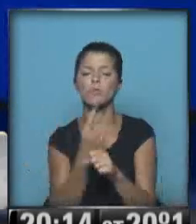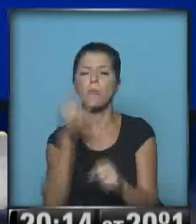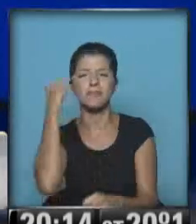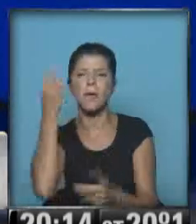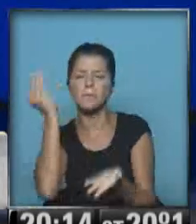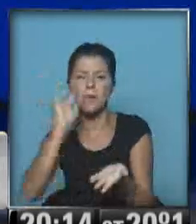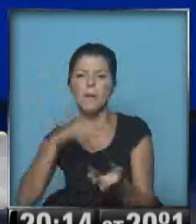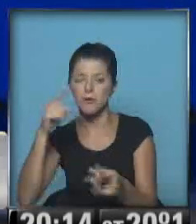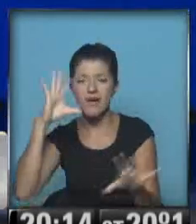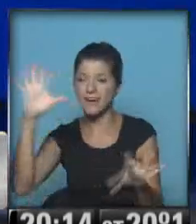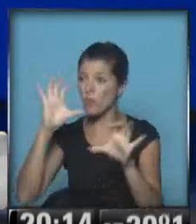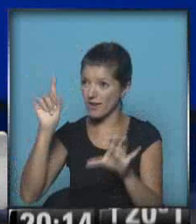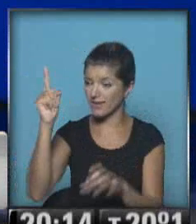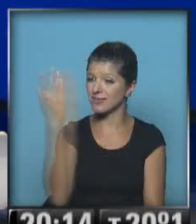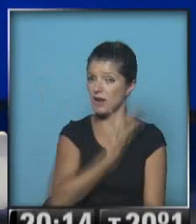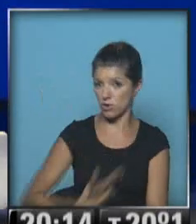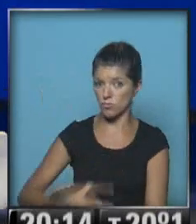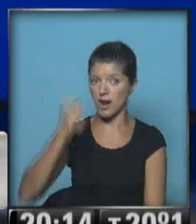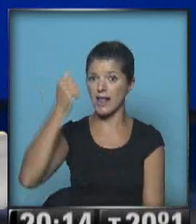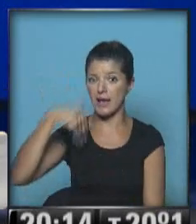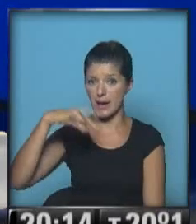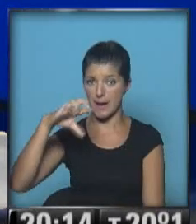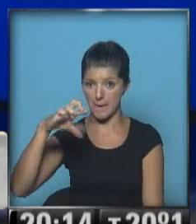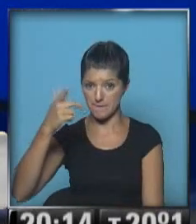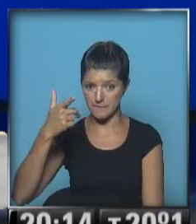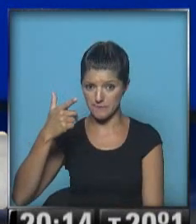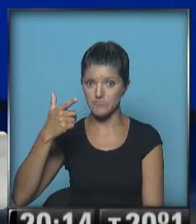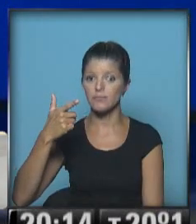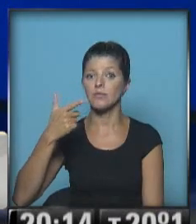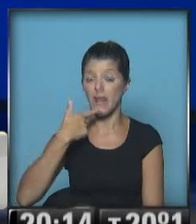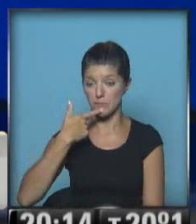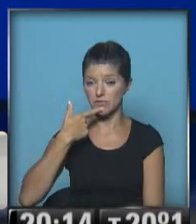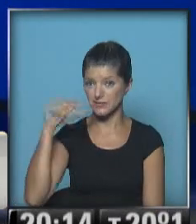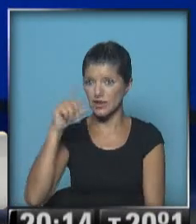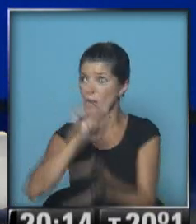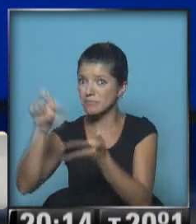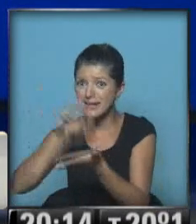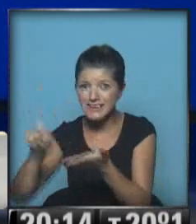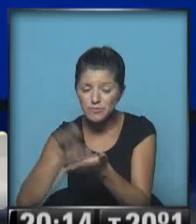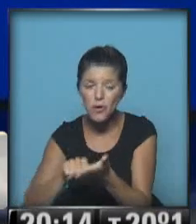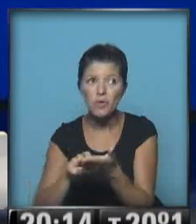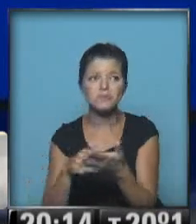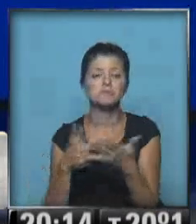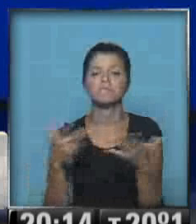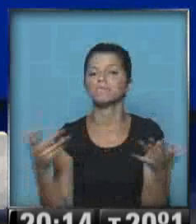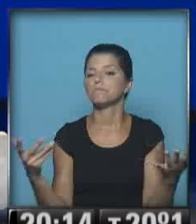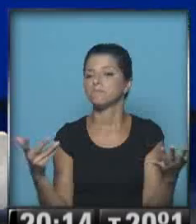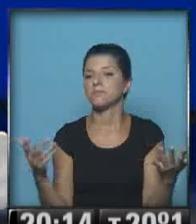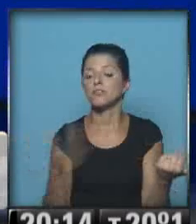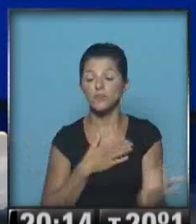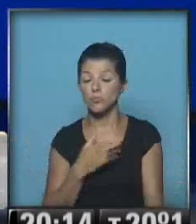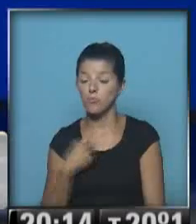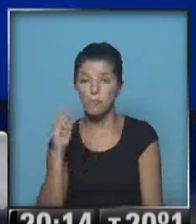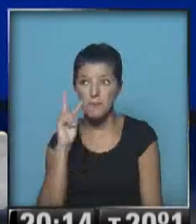recordar lo que pensaba el general camps lo que escribió el general camps verdaderamente cuando cuando se